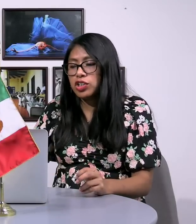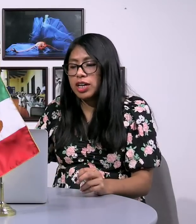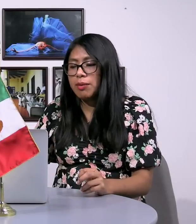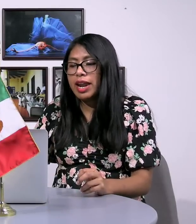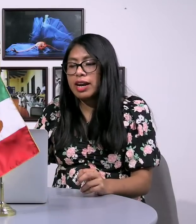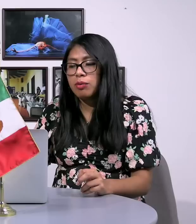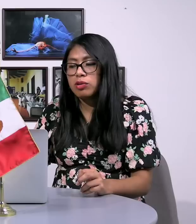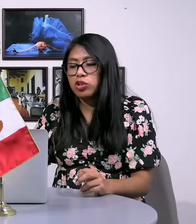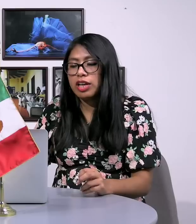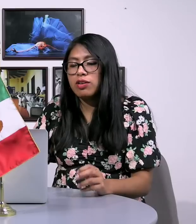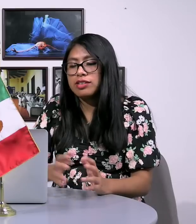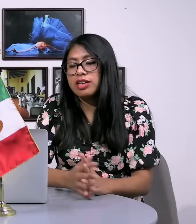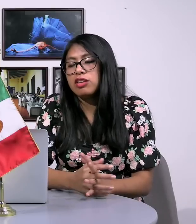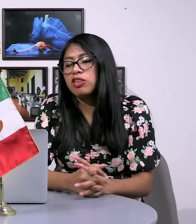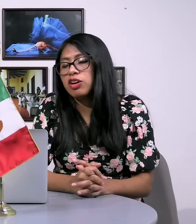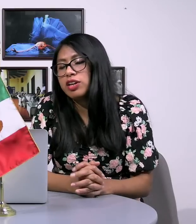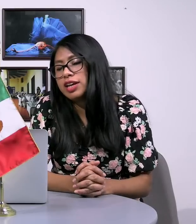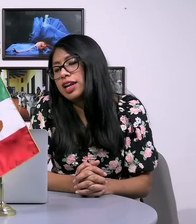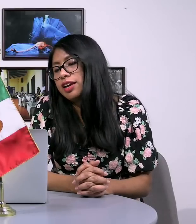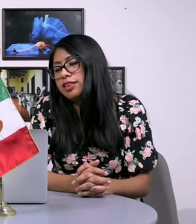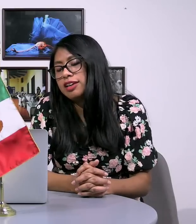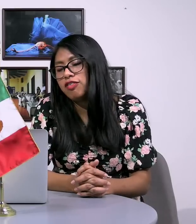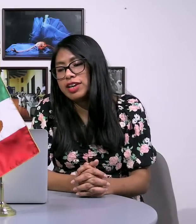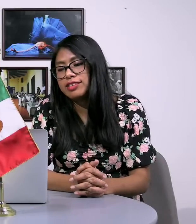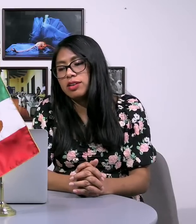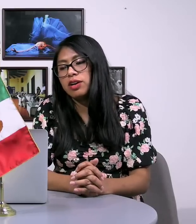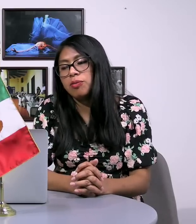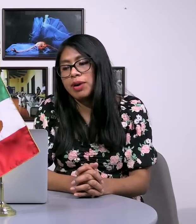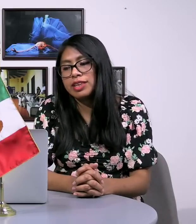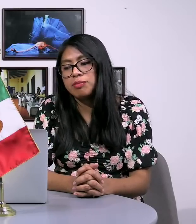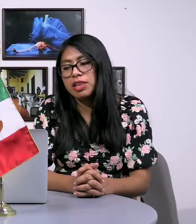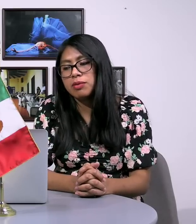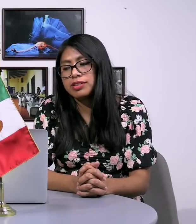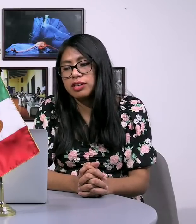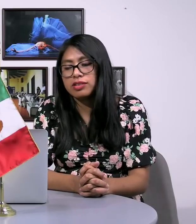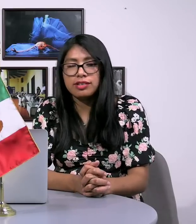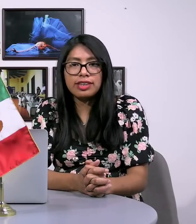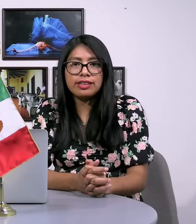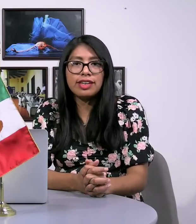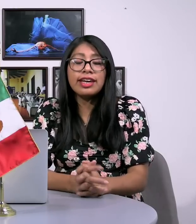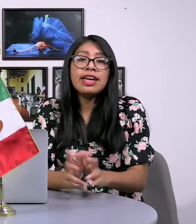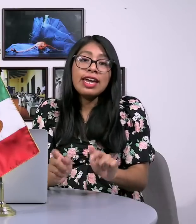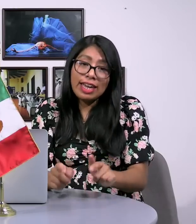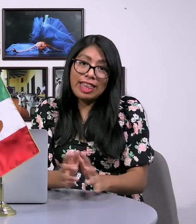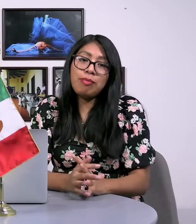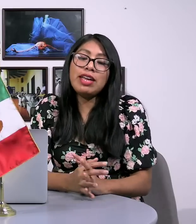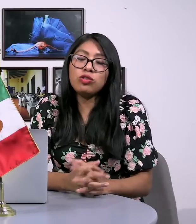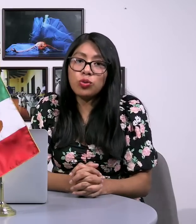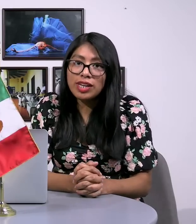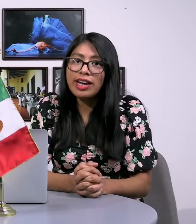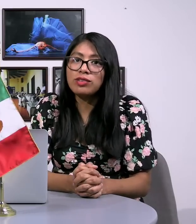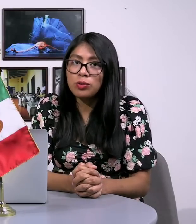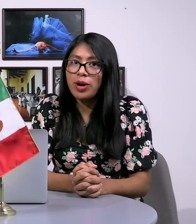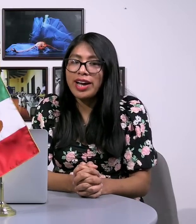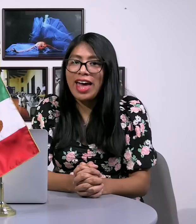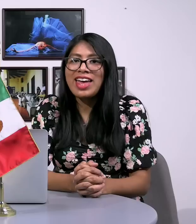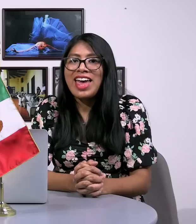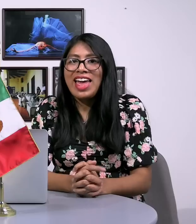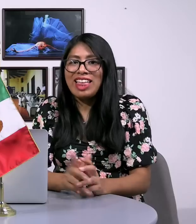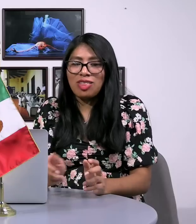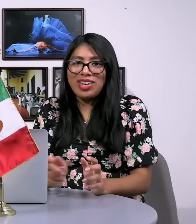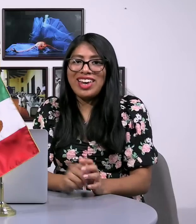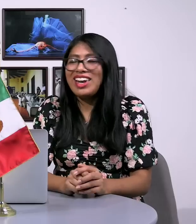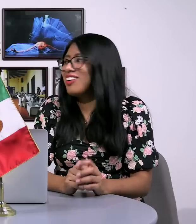de Ernesto Che Guevara, revolucionario y escritor de origen argentino, fallecido en combate en 1967, que también su hija estuvo